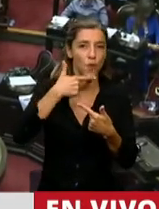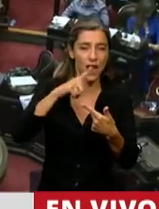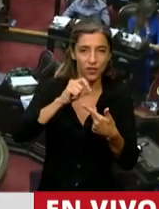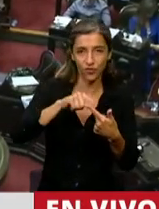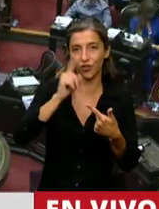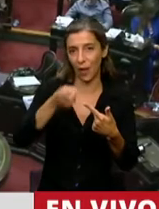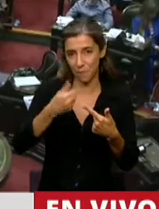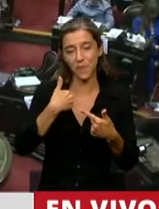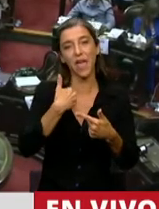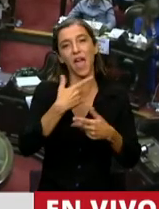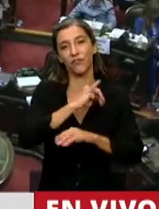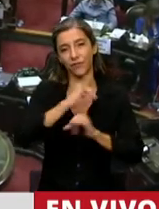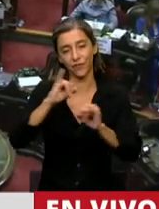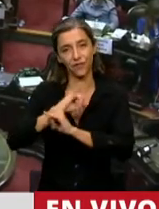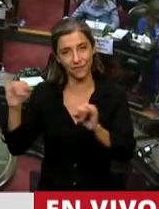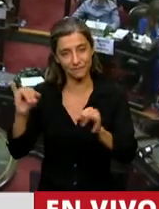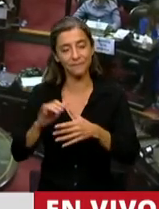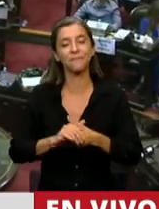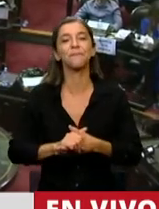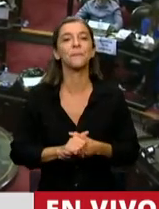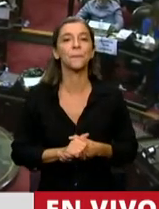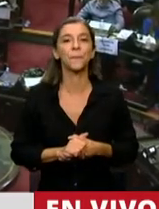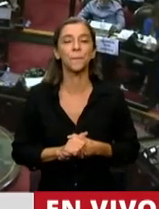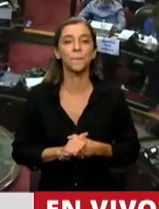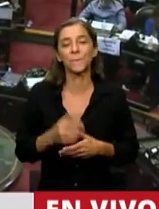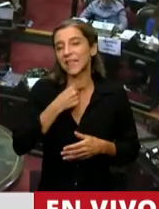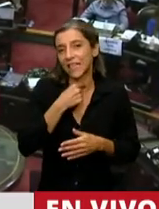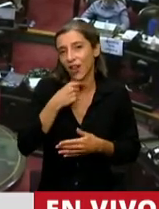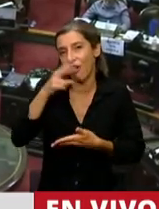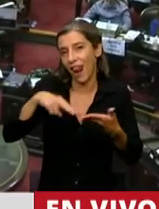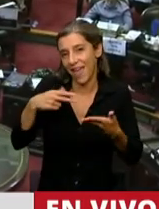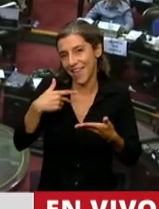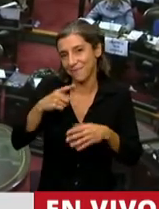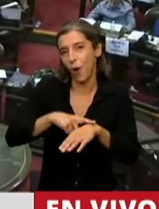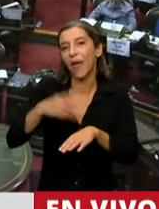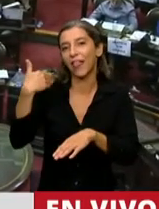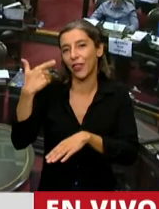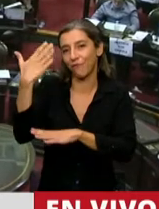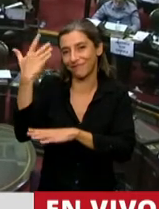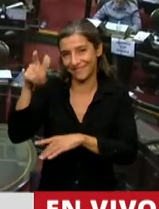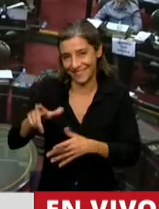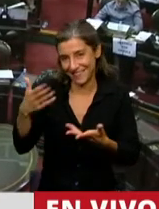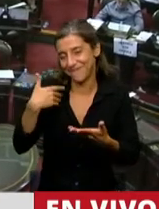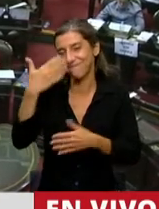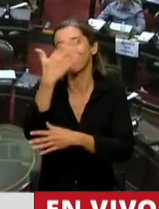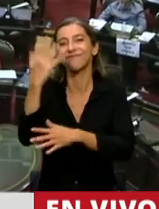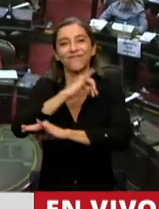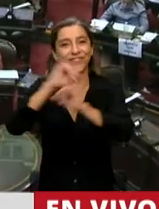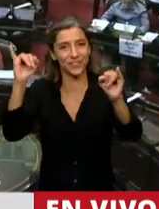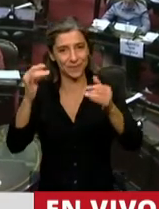estamos conmemorando. Y permítame, señor presidente, leer lo que se anunciaba, digamos, en razón de este